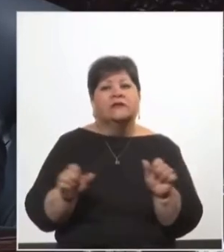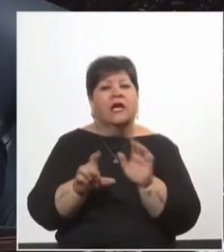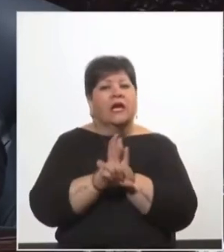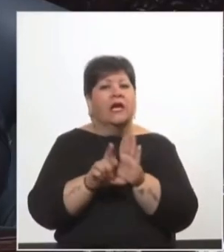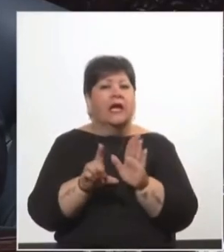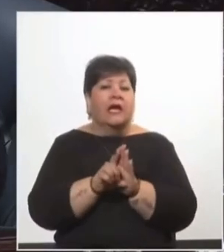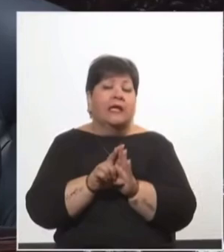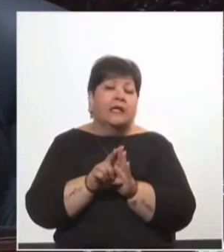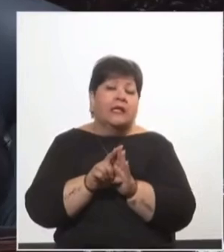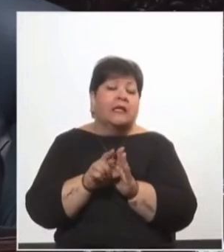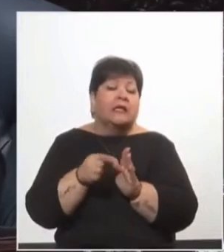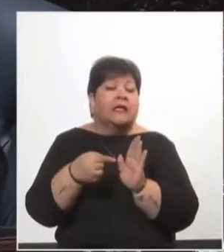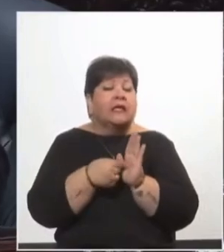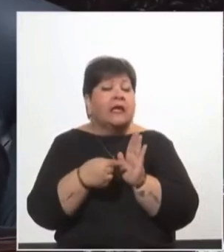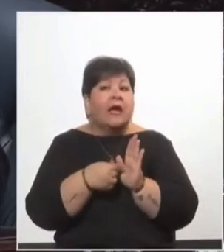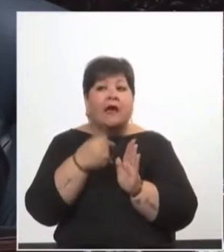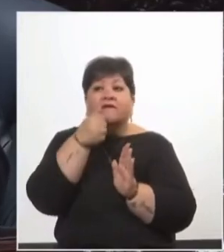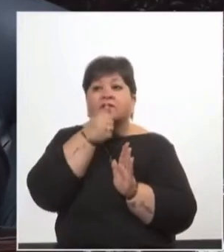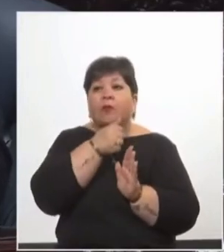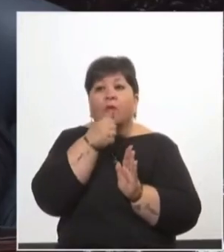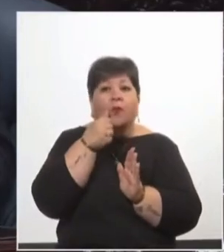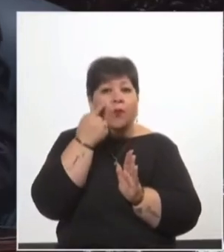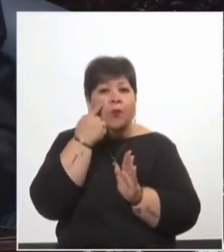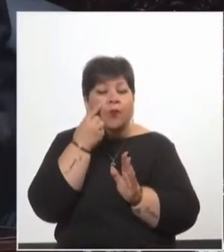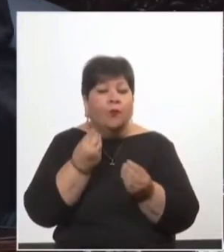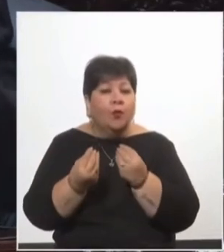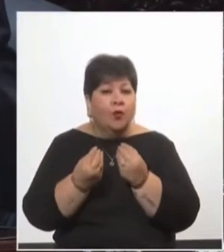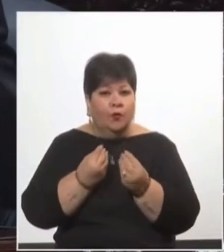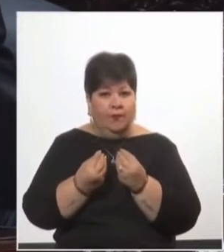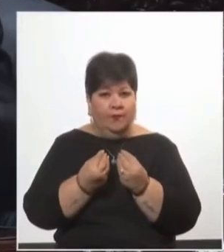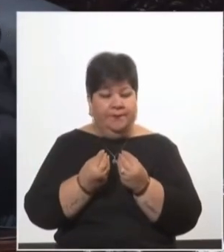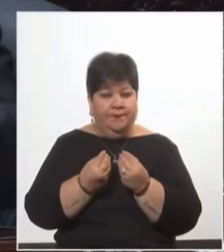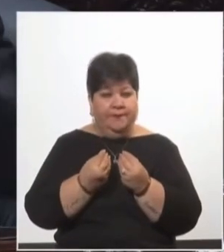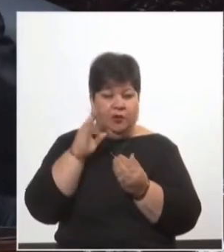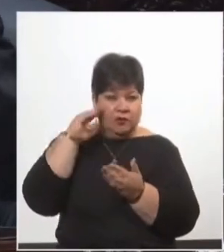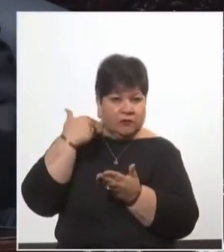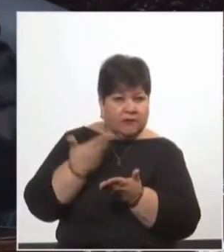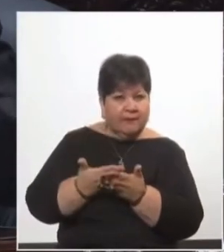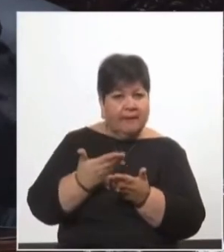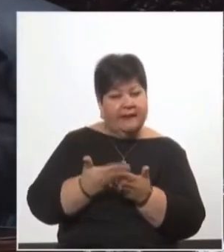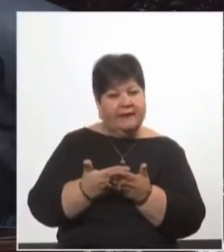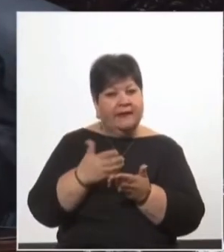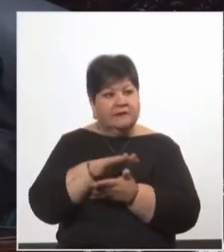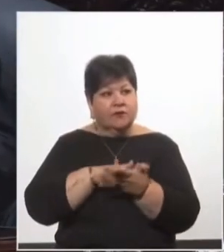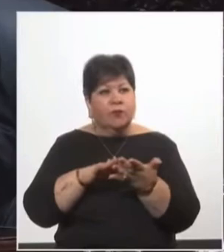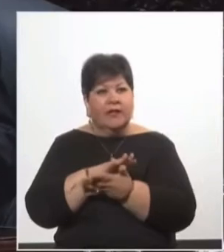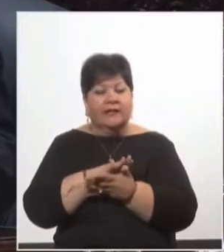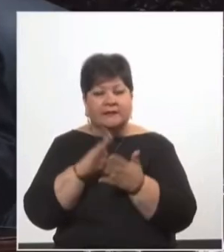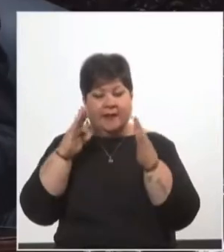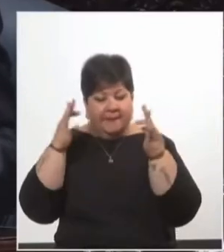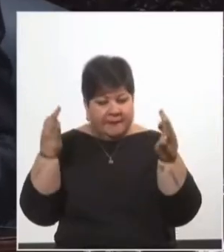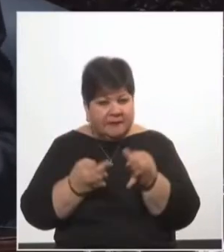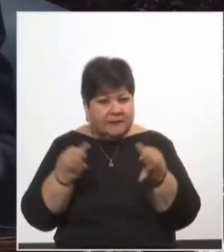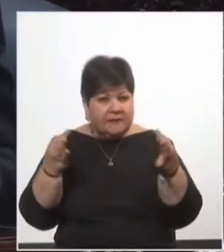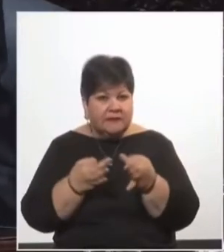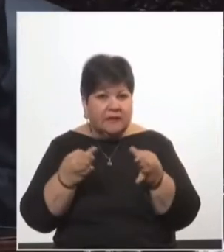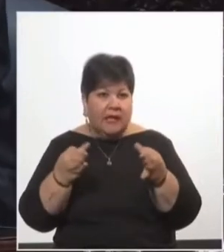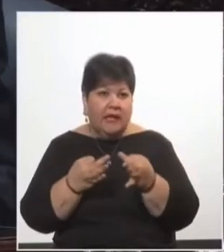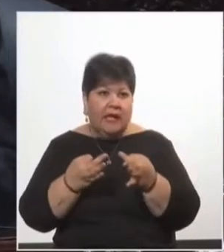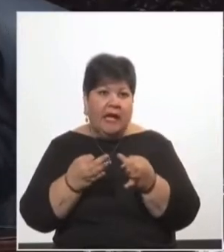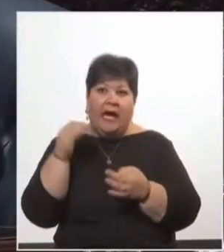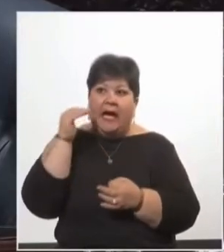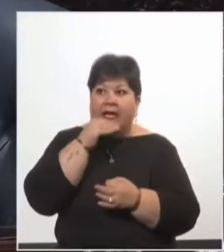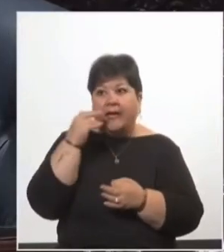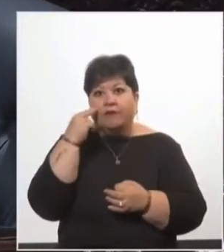Bien, pero son dos circunstancias distintas. Ahora, se plantea circunstancias de tratamiento especial a cajas que tienen